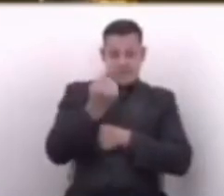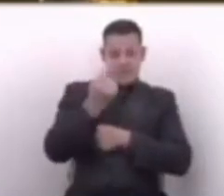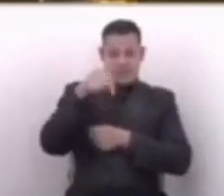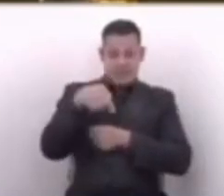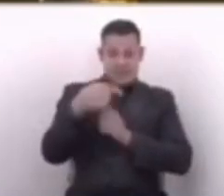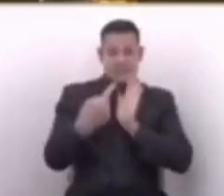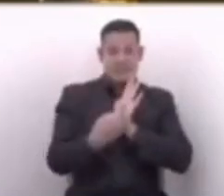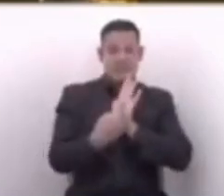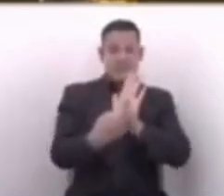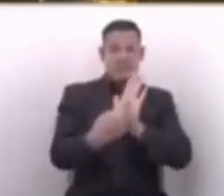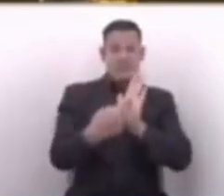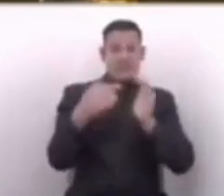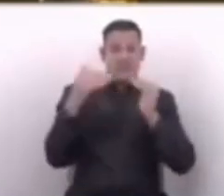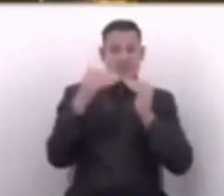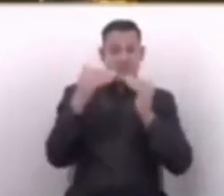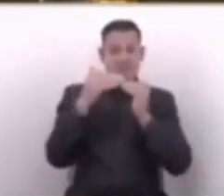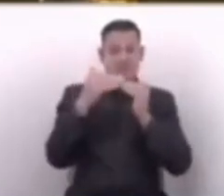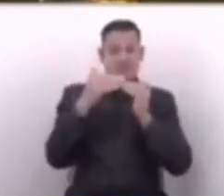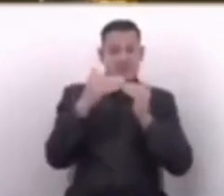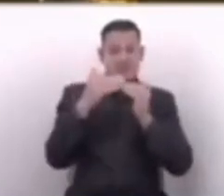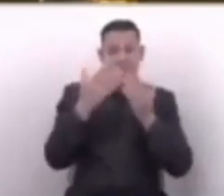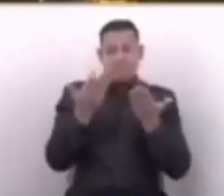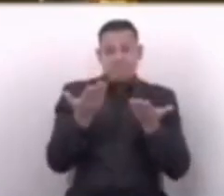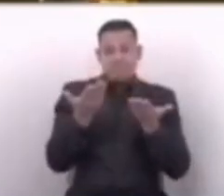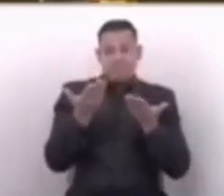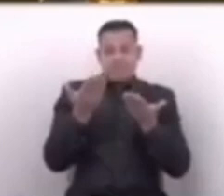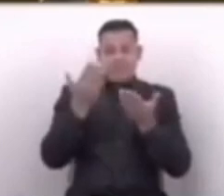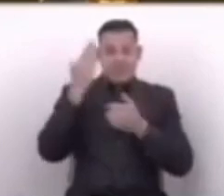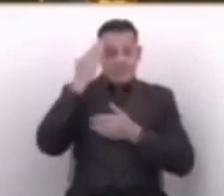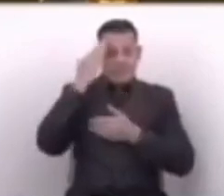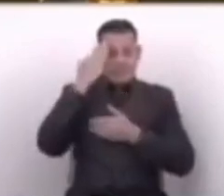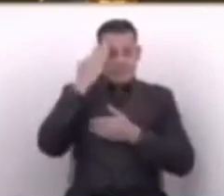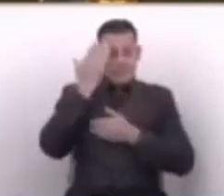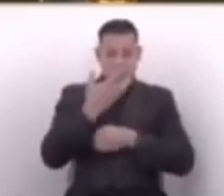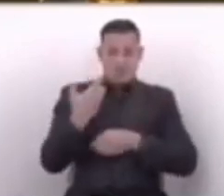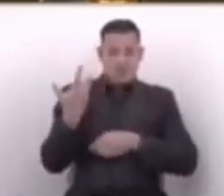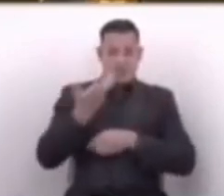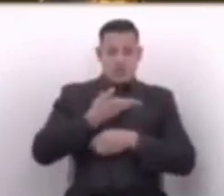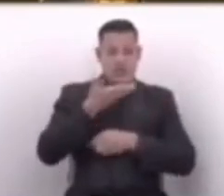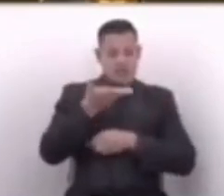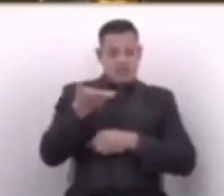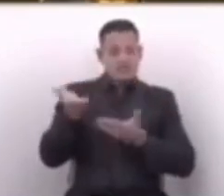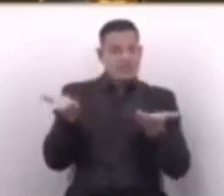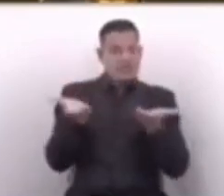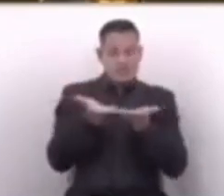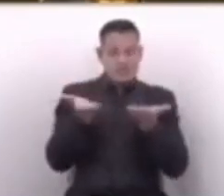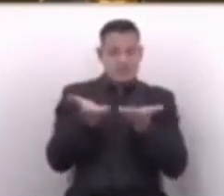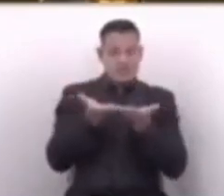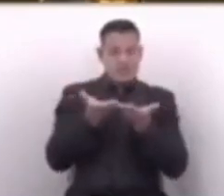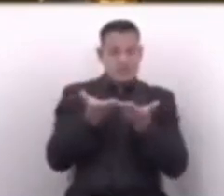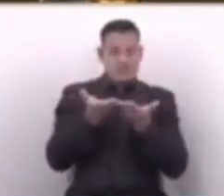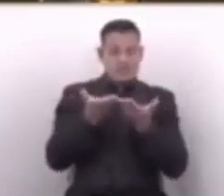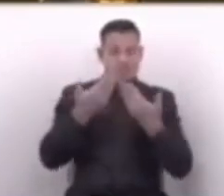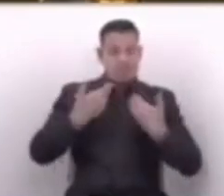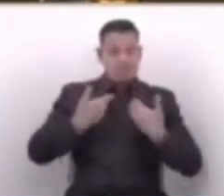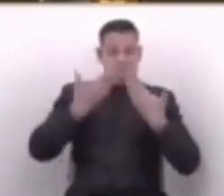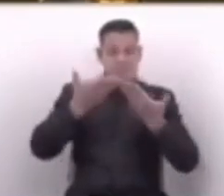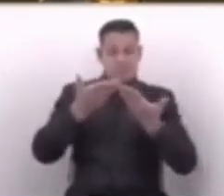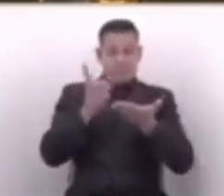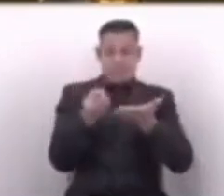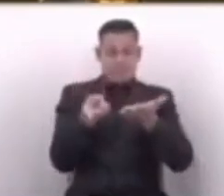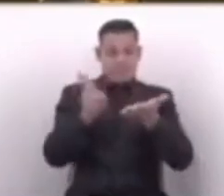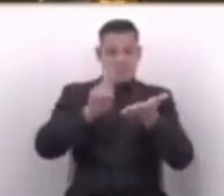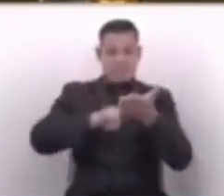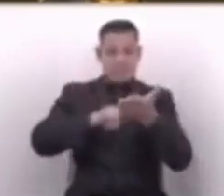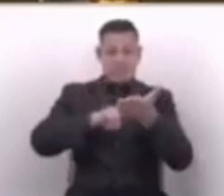aquí presentes, obviamente también lo sabemos, todas las cosas que hicieron. No dejaron